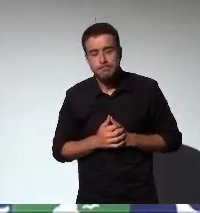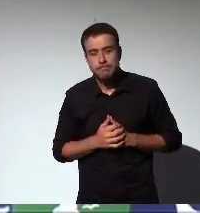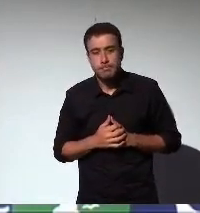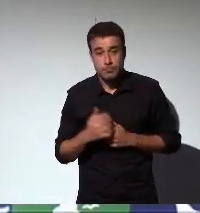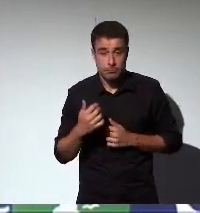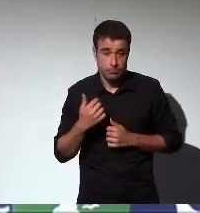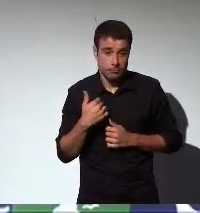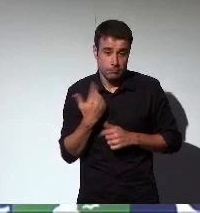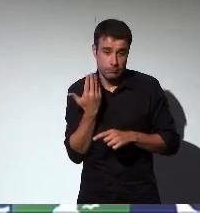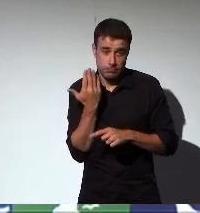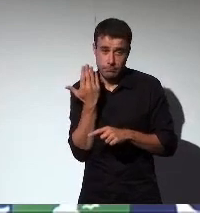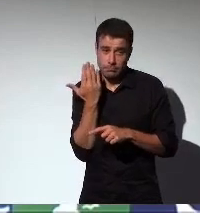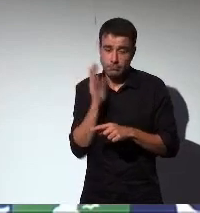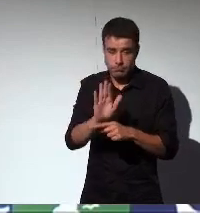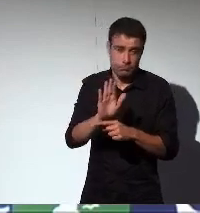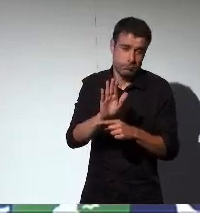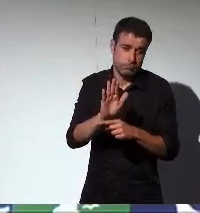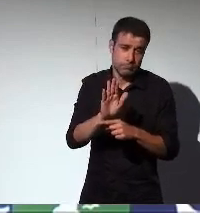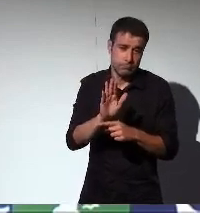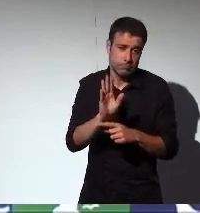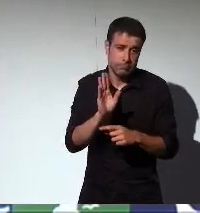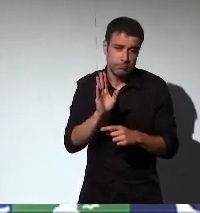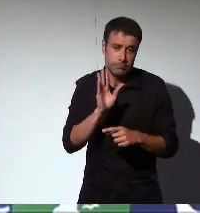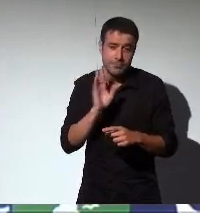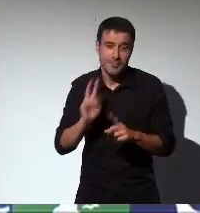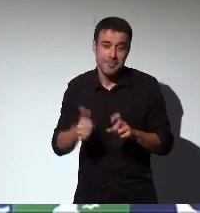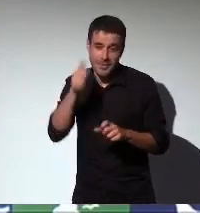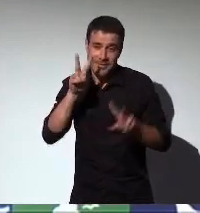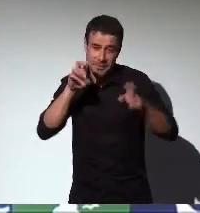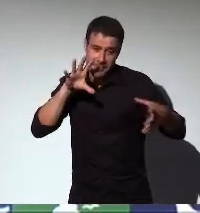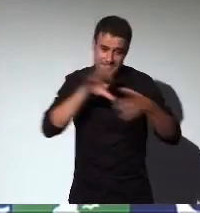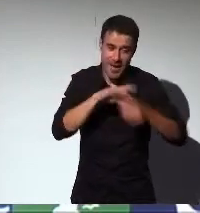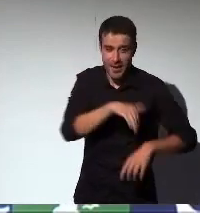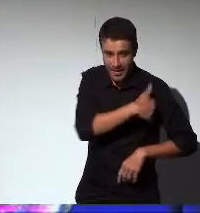que represento, como comentaba, a la parte académica,